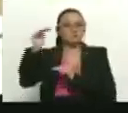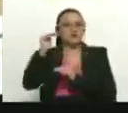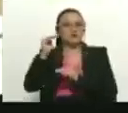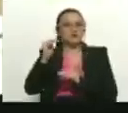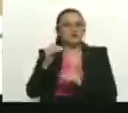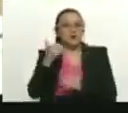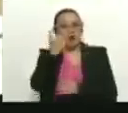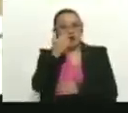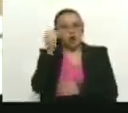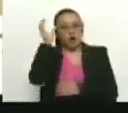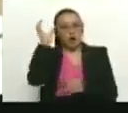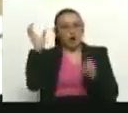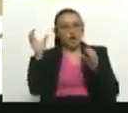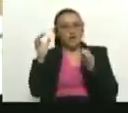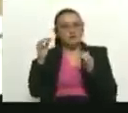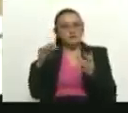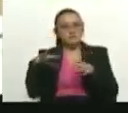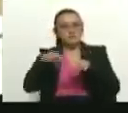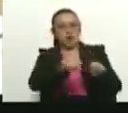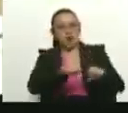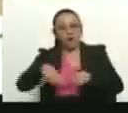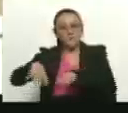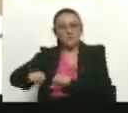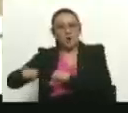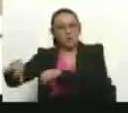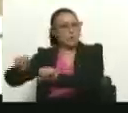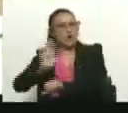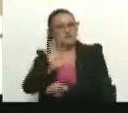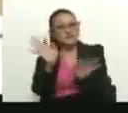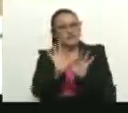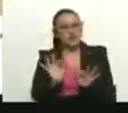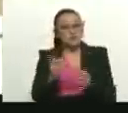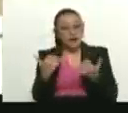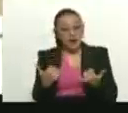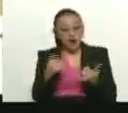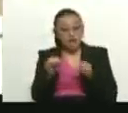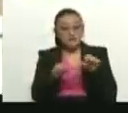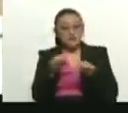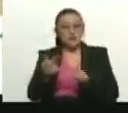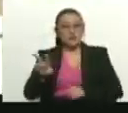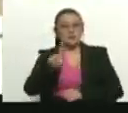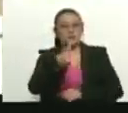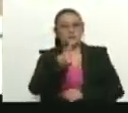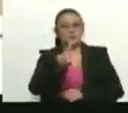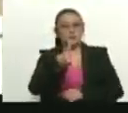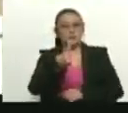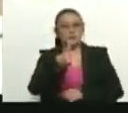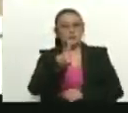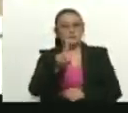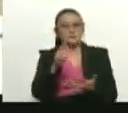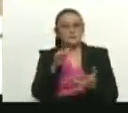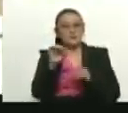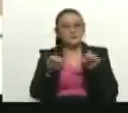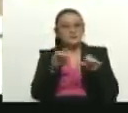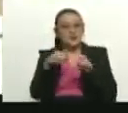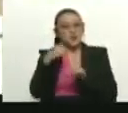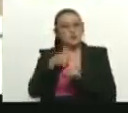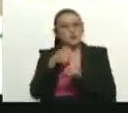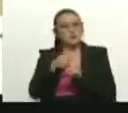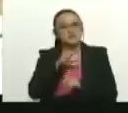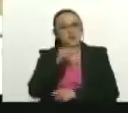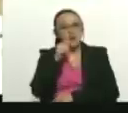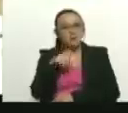un colonialismo sobre otro. Es ahora en el siglo XXI, luego de tantos siglos de lucha de los